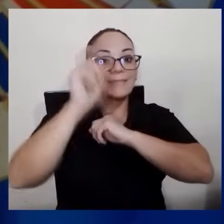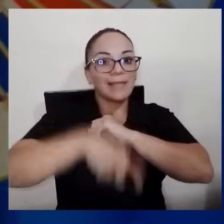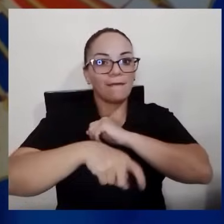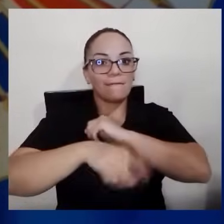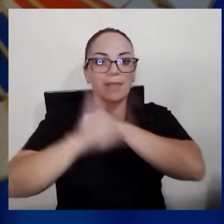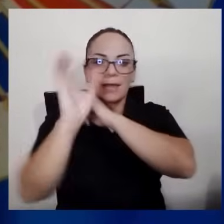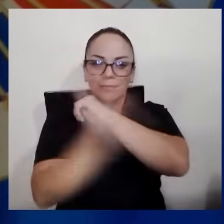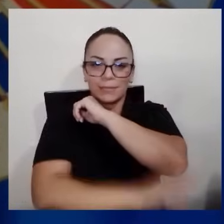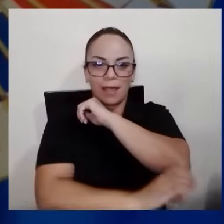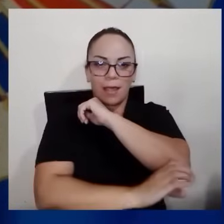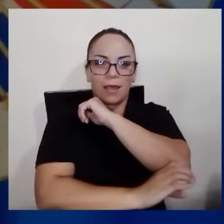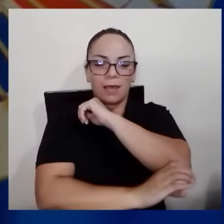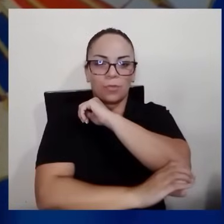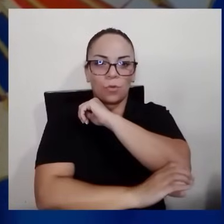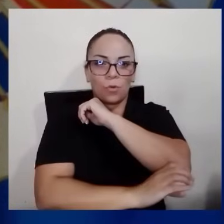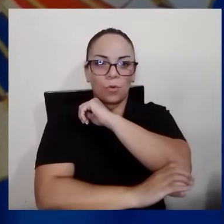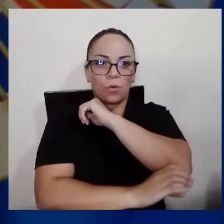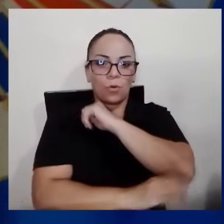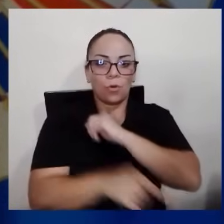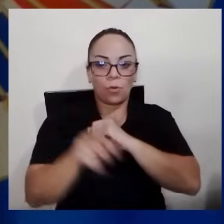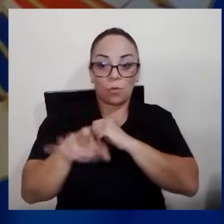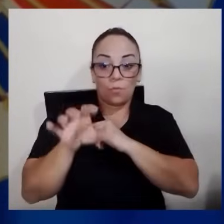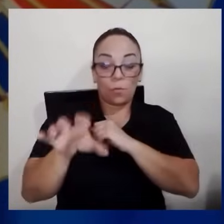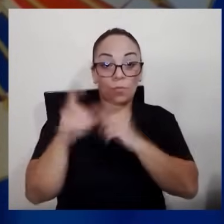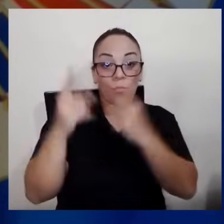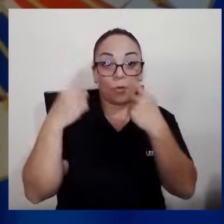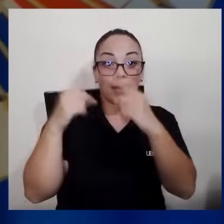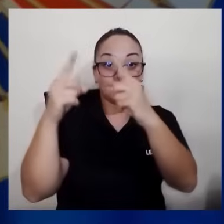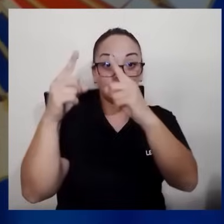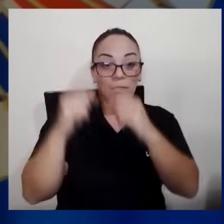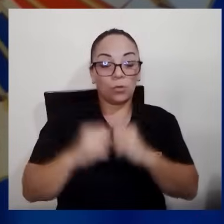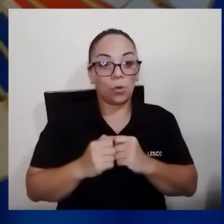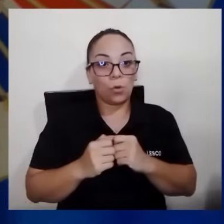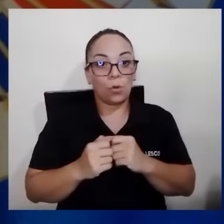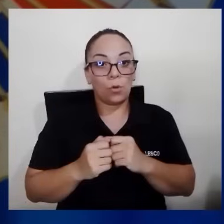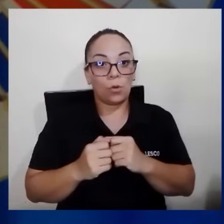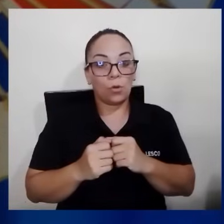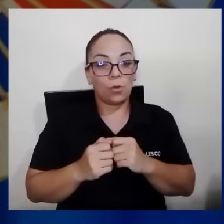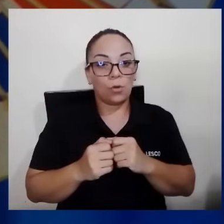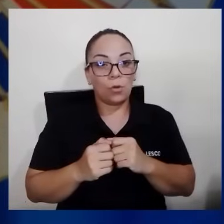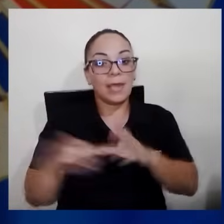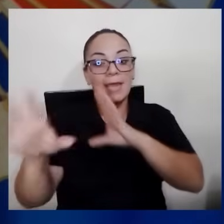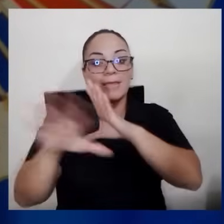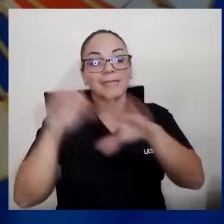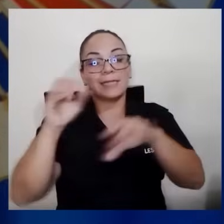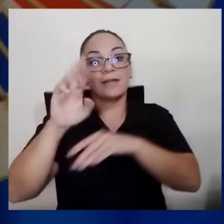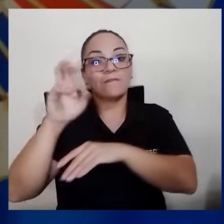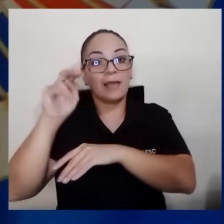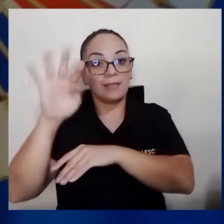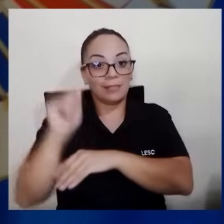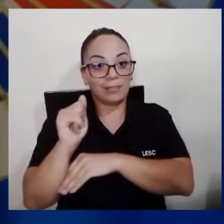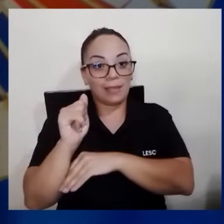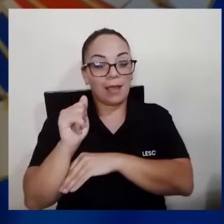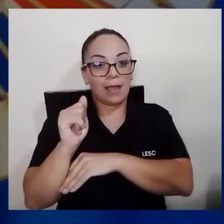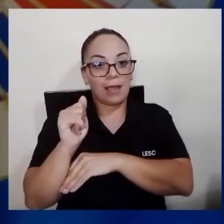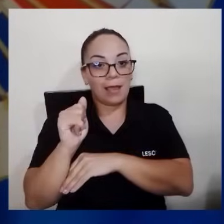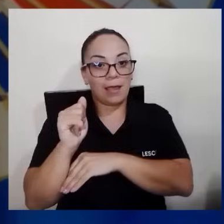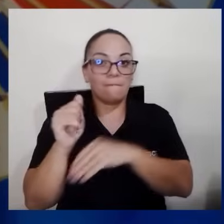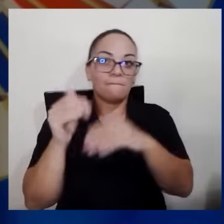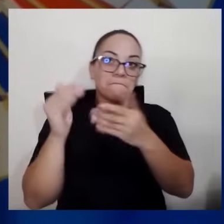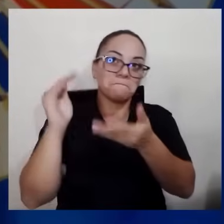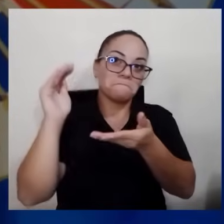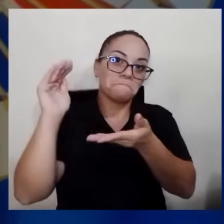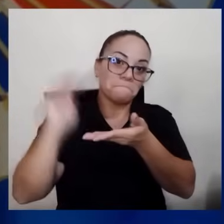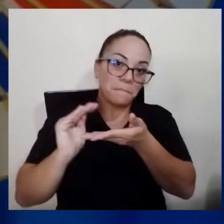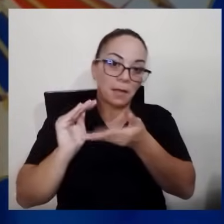su propio éxito en salir de la renta promedio baja y